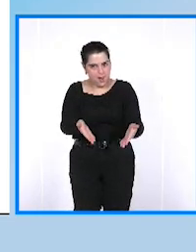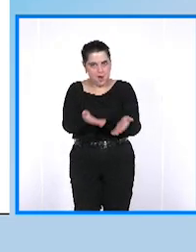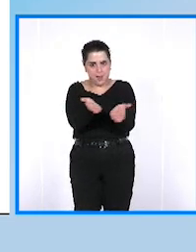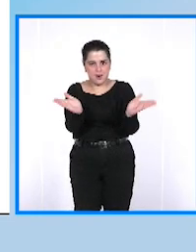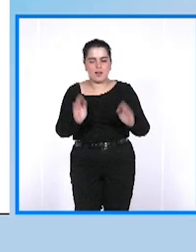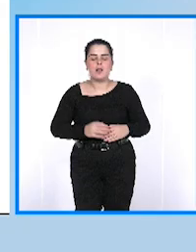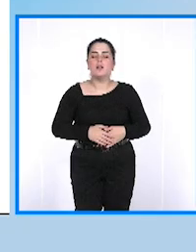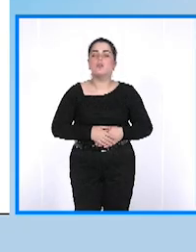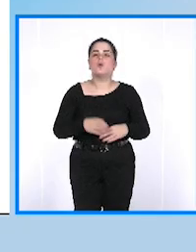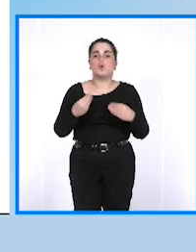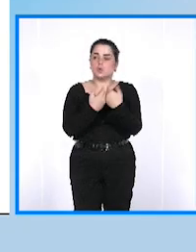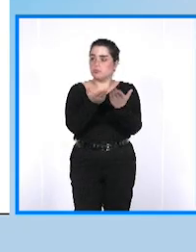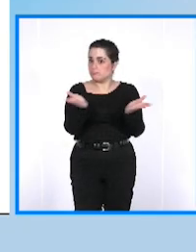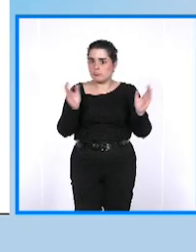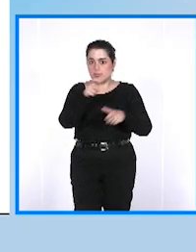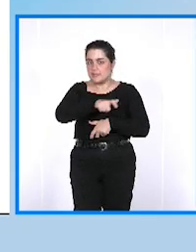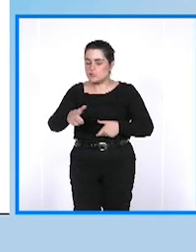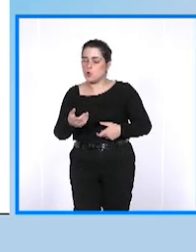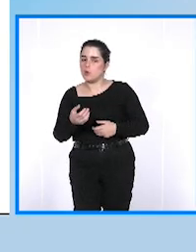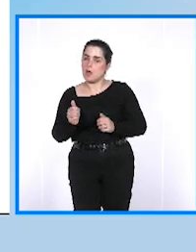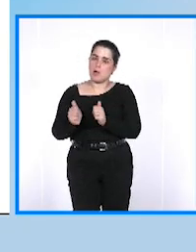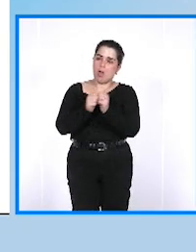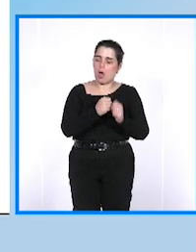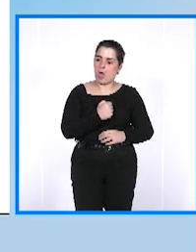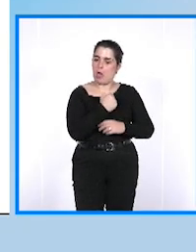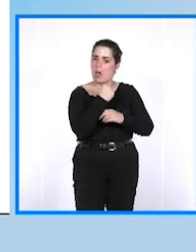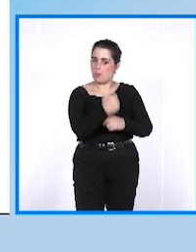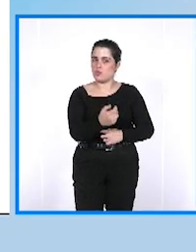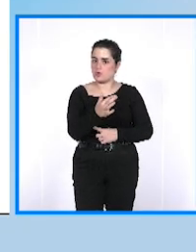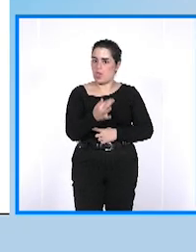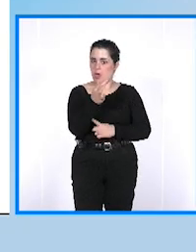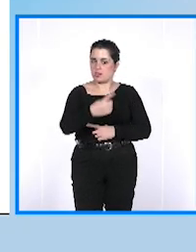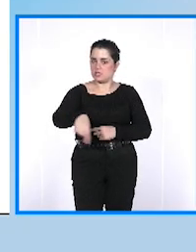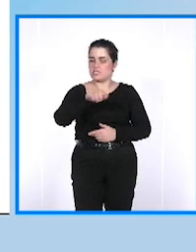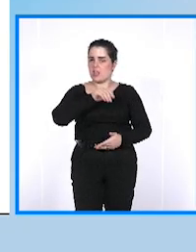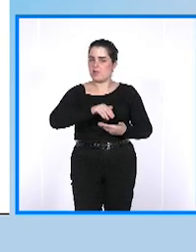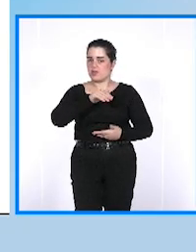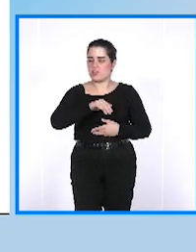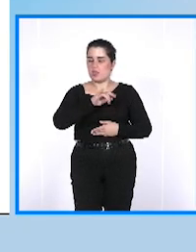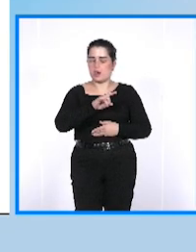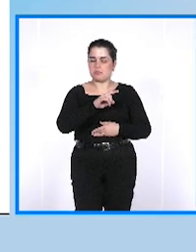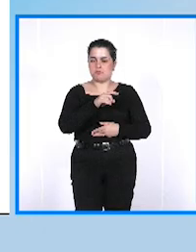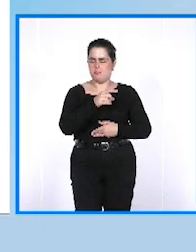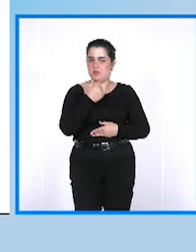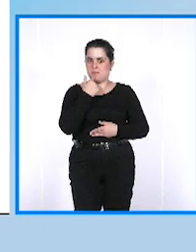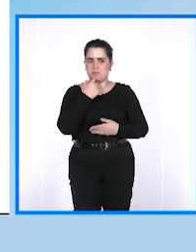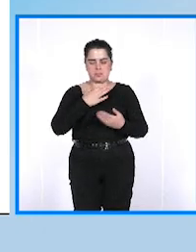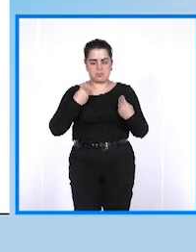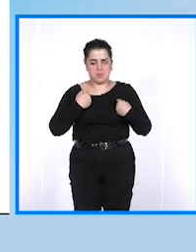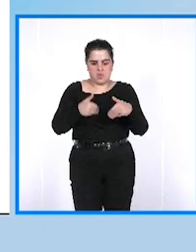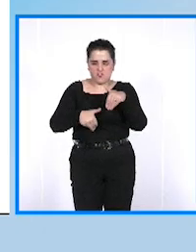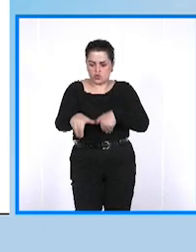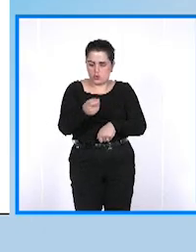junto a las personas con las que a las que se acompaña se apoya y que son capaces de de de definir ese ese plan de